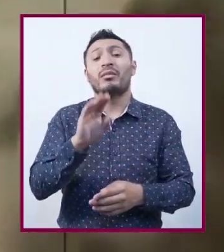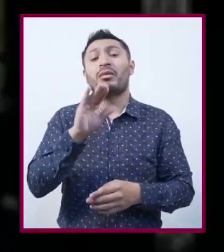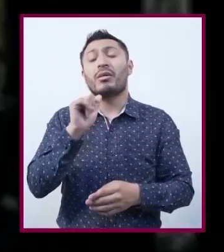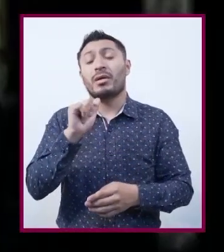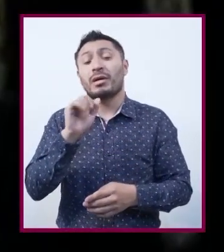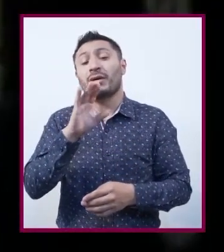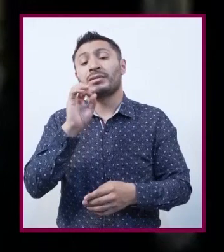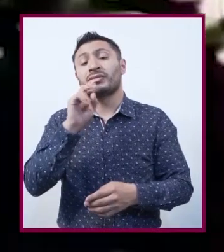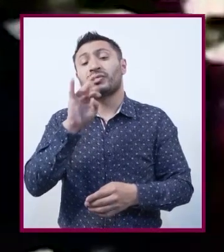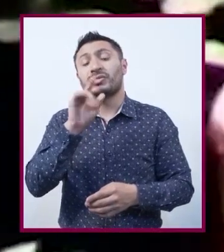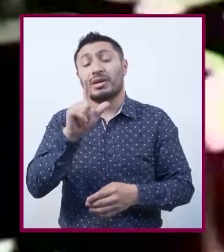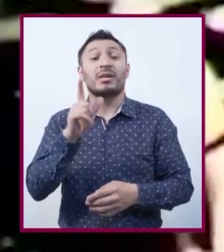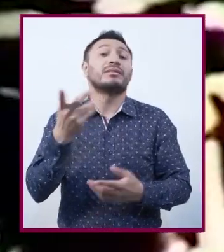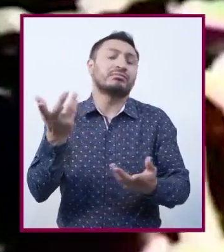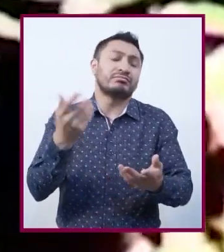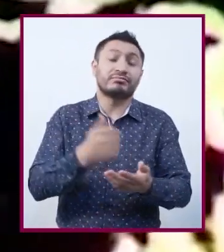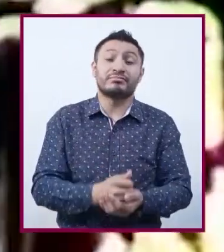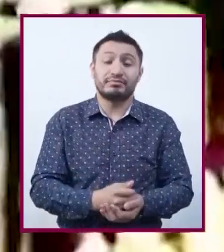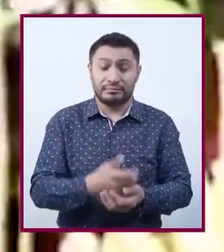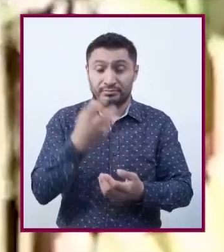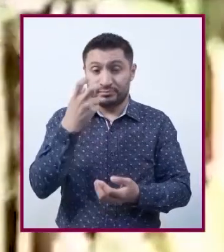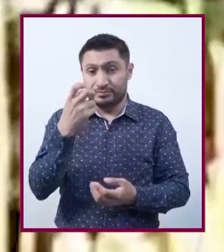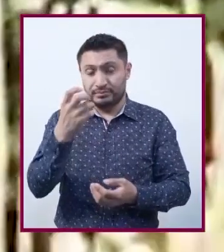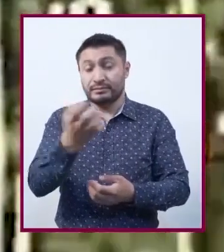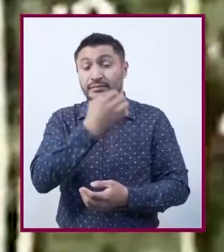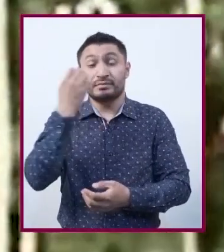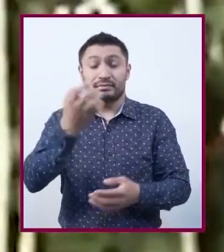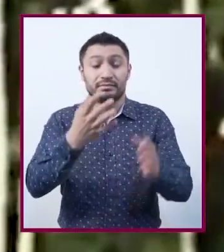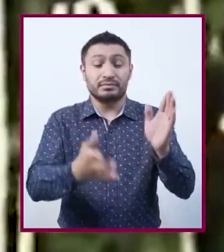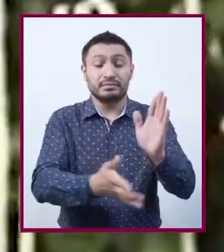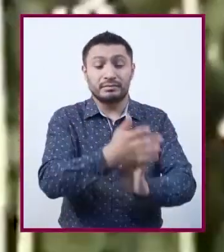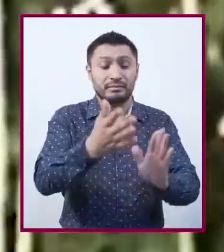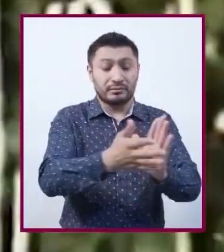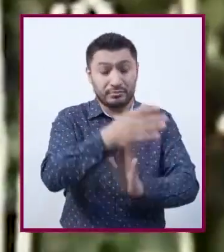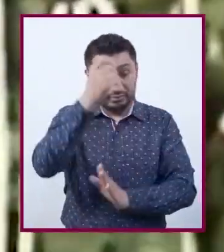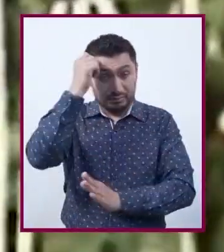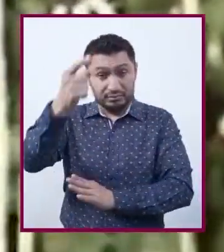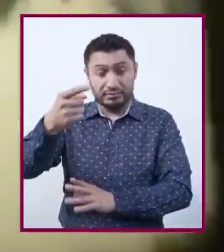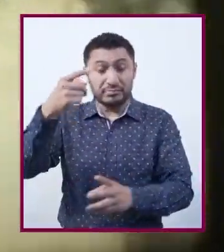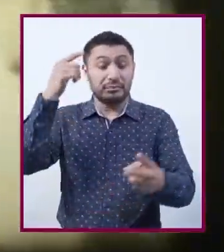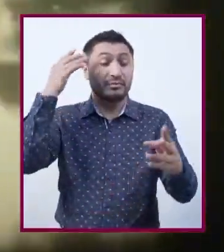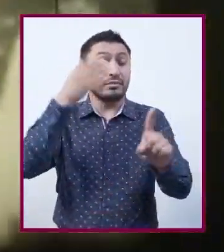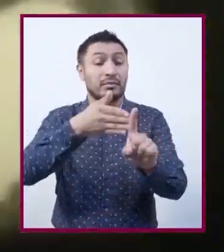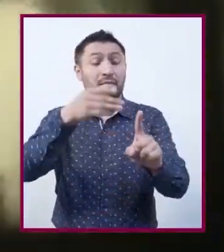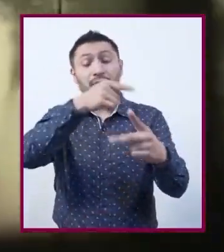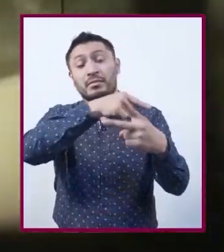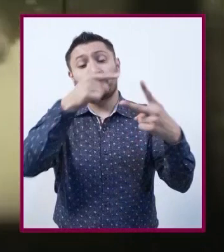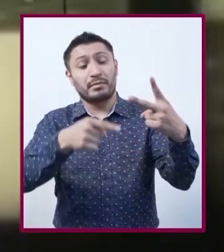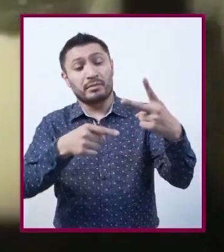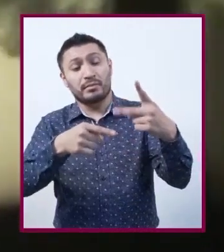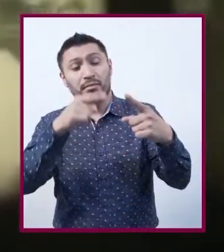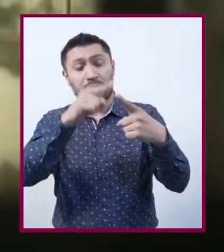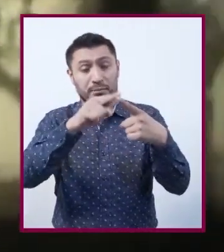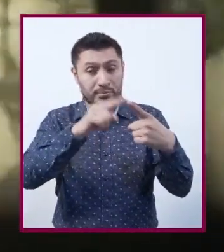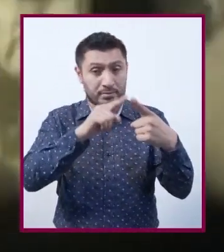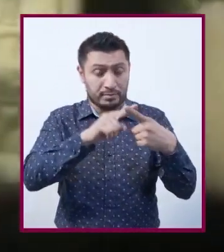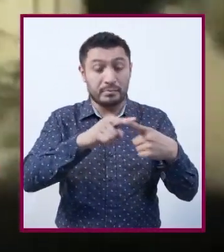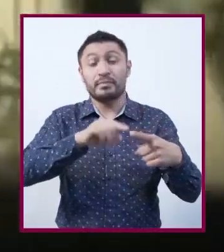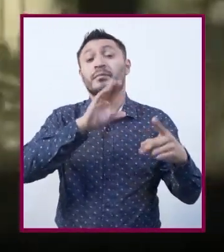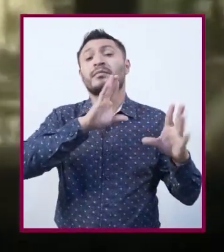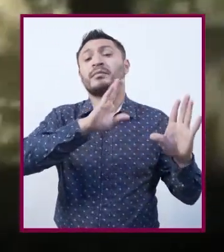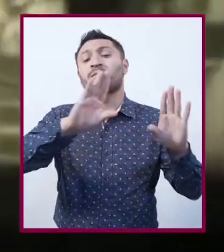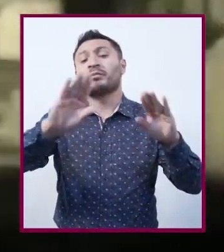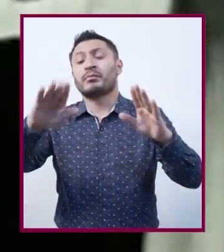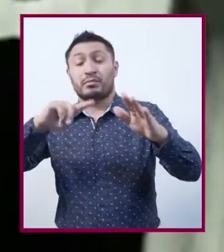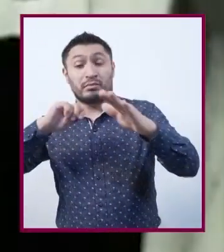vocacionales. Esencialmente, estas escuelas fueron creadas con un doble objetivo: cubrir las necesidades tecnológicas de